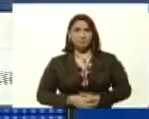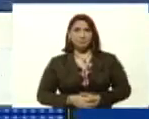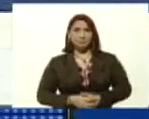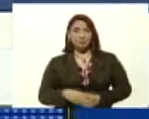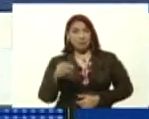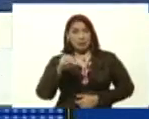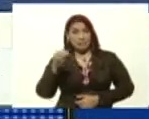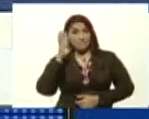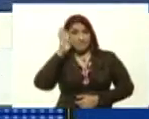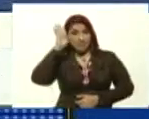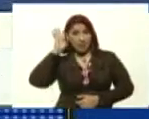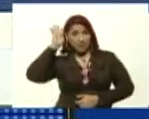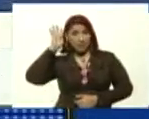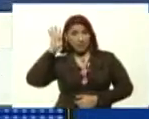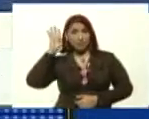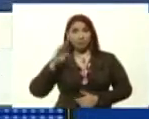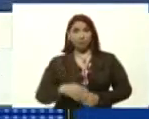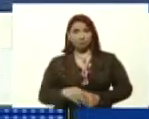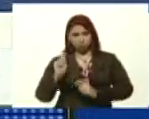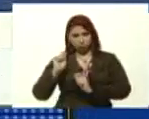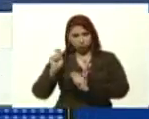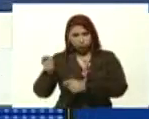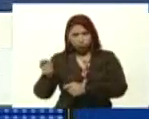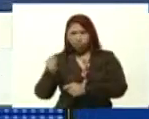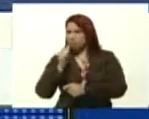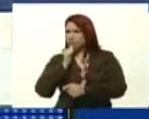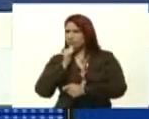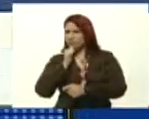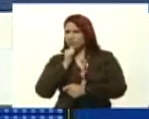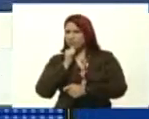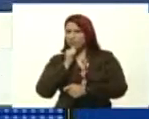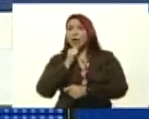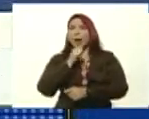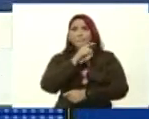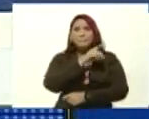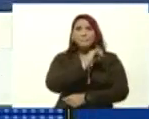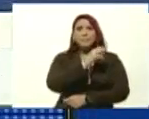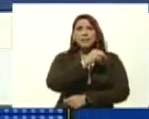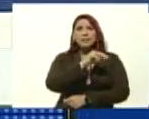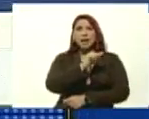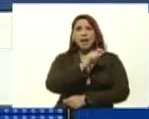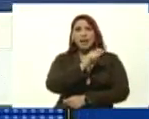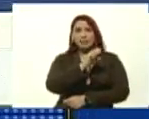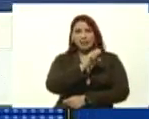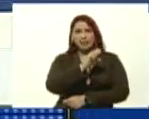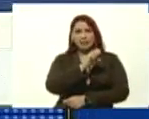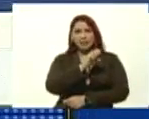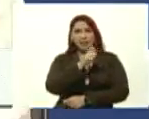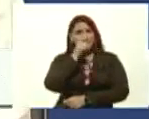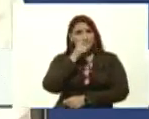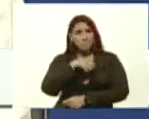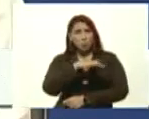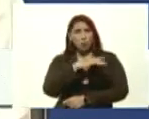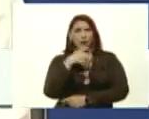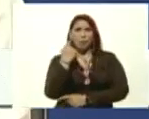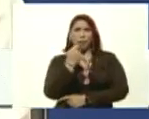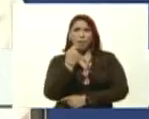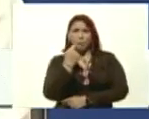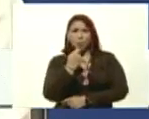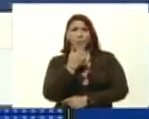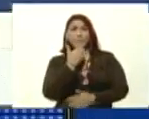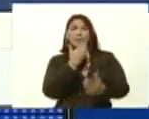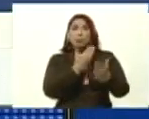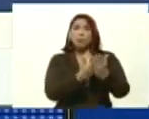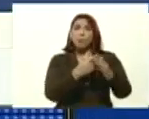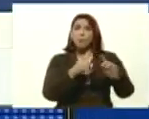Mervin le recibió la batuta a Eduardo Piñate, que el pueblo de Apure lo pidió para